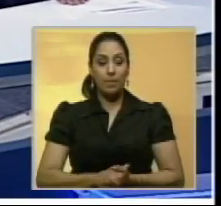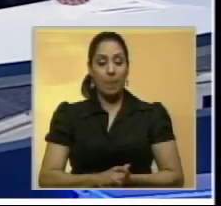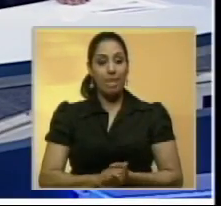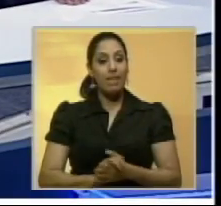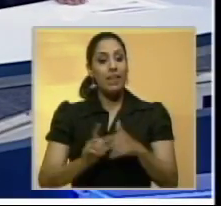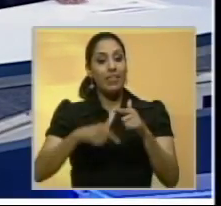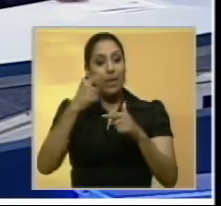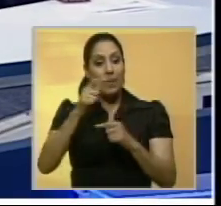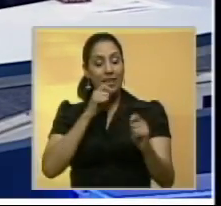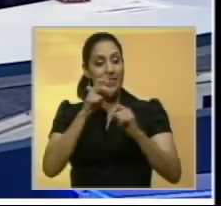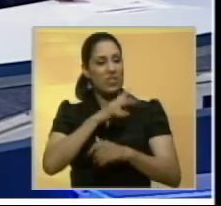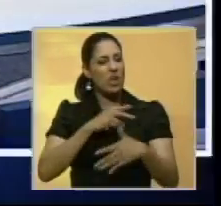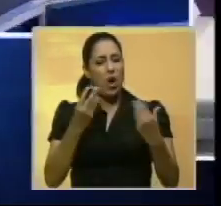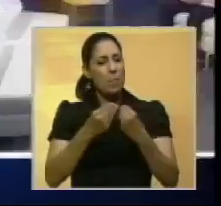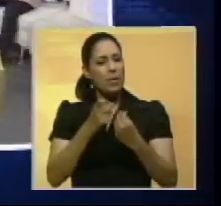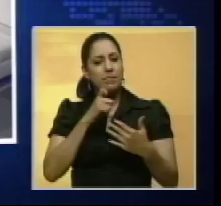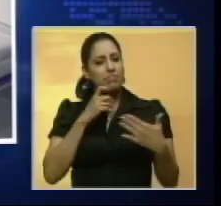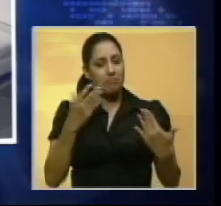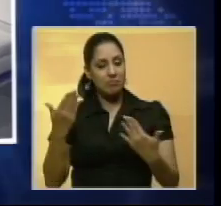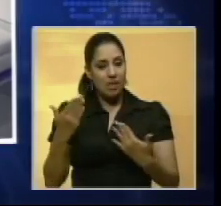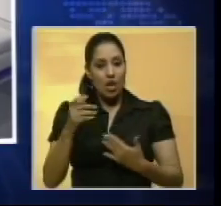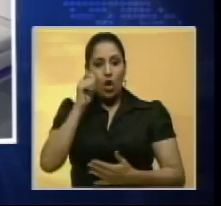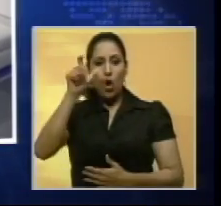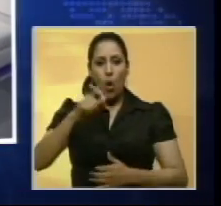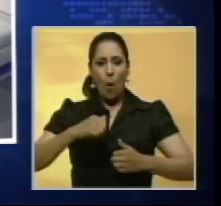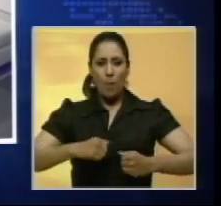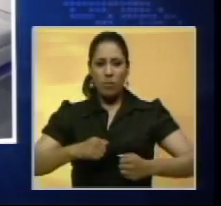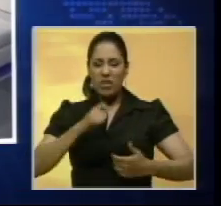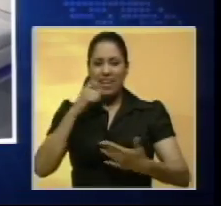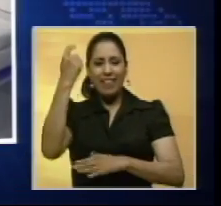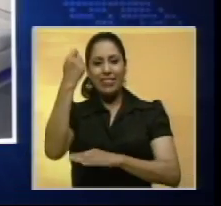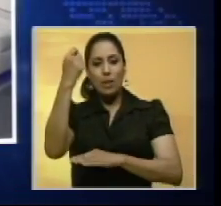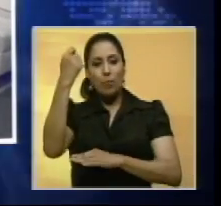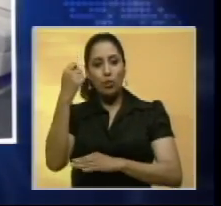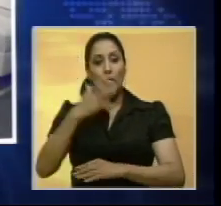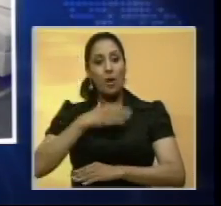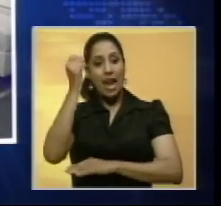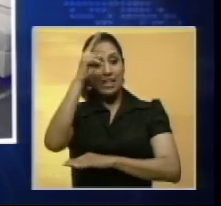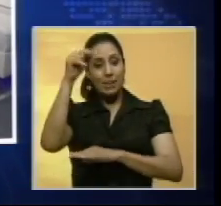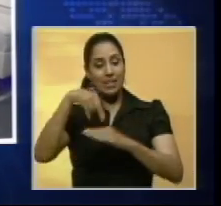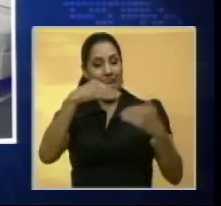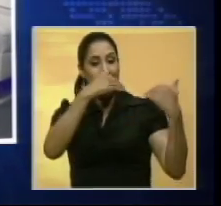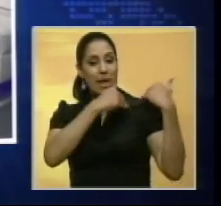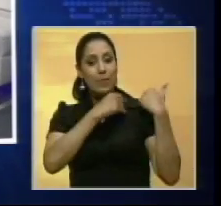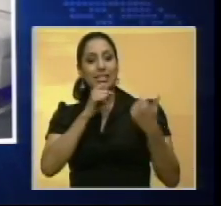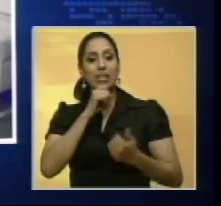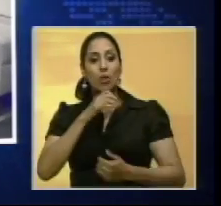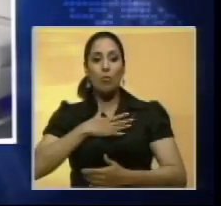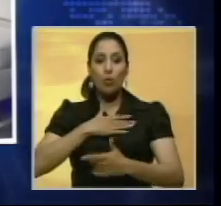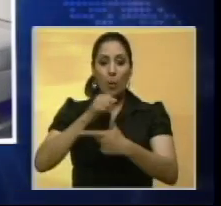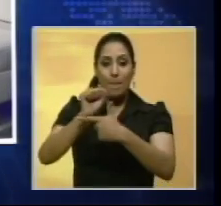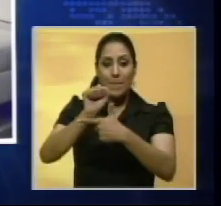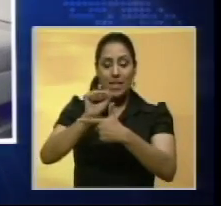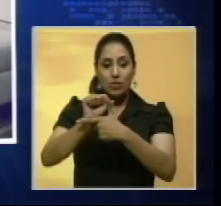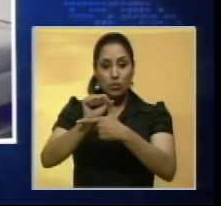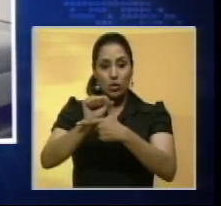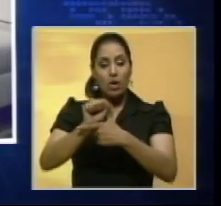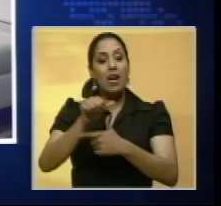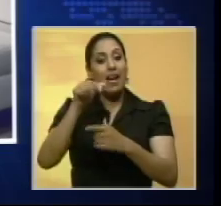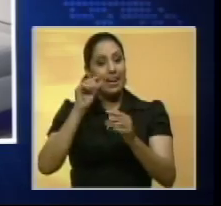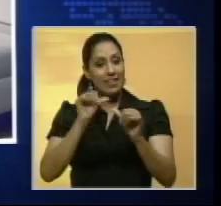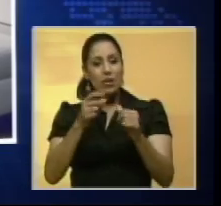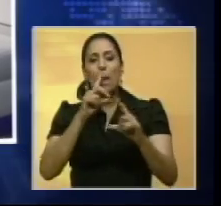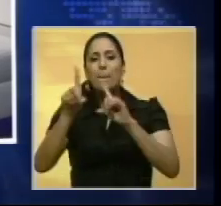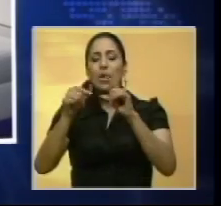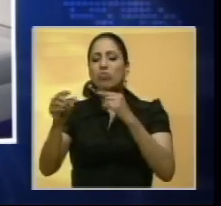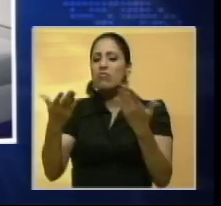A regreso en la entrevista a Venevisión nos acompaña Francisco Torrealba, diputado de la Asamblea Nacional en representación del Partido Socialista Unido de Venezuela. ¿Qué le